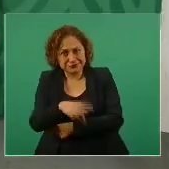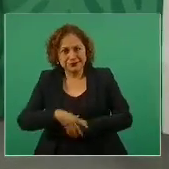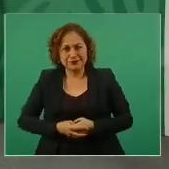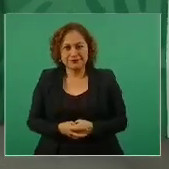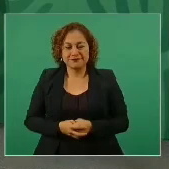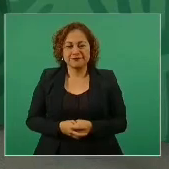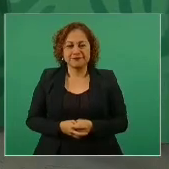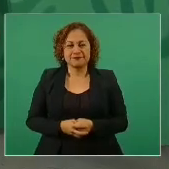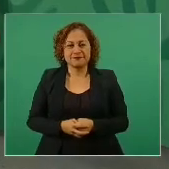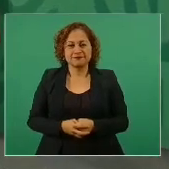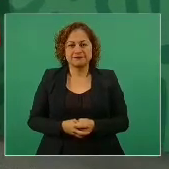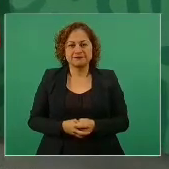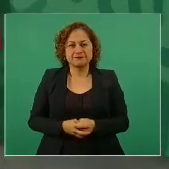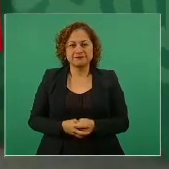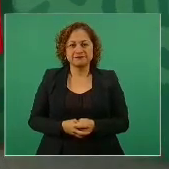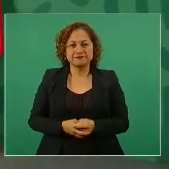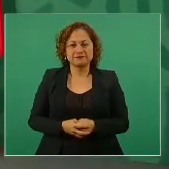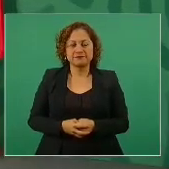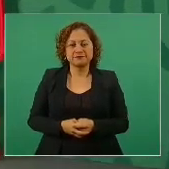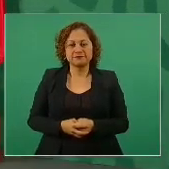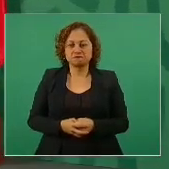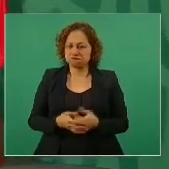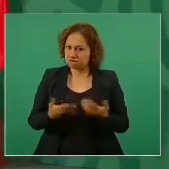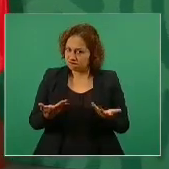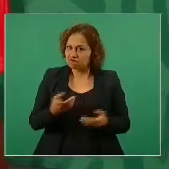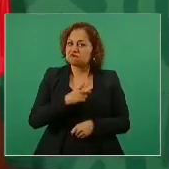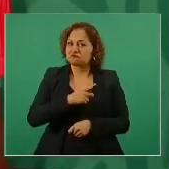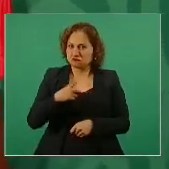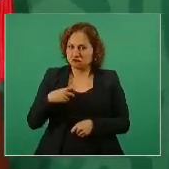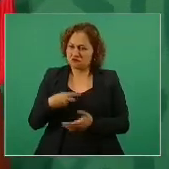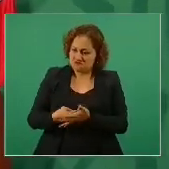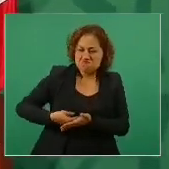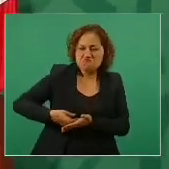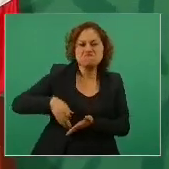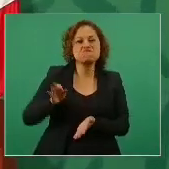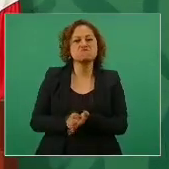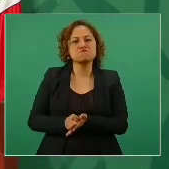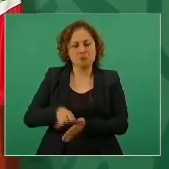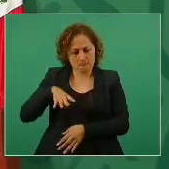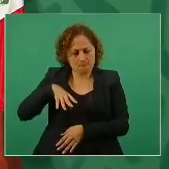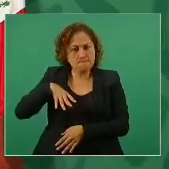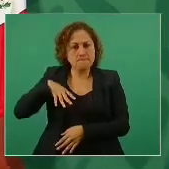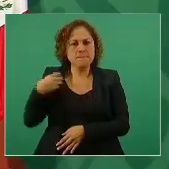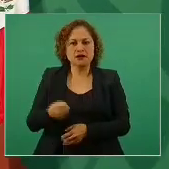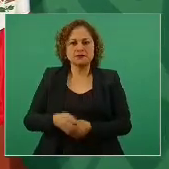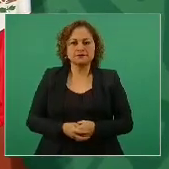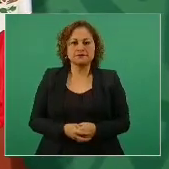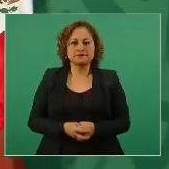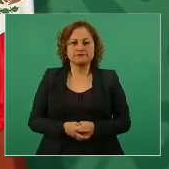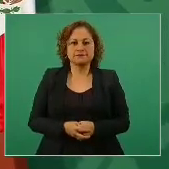No. Tenemos que continuar adelante. Hay que echarse para adelante.